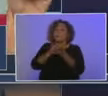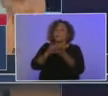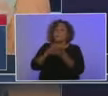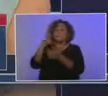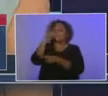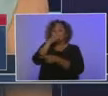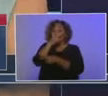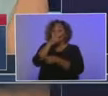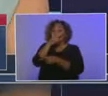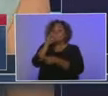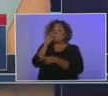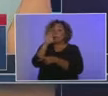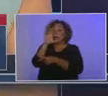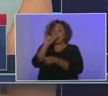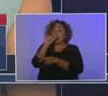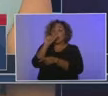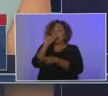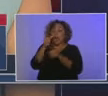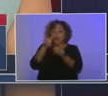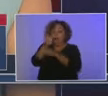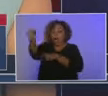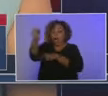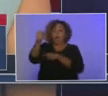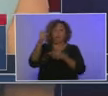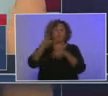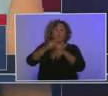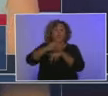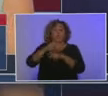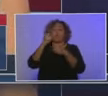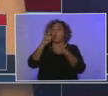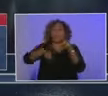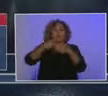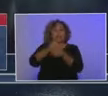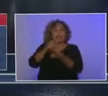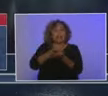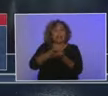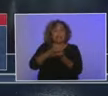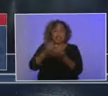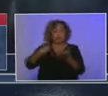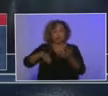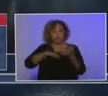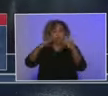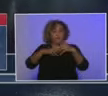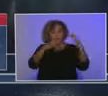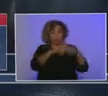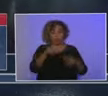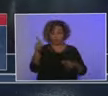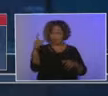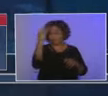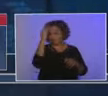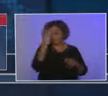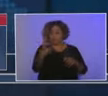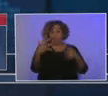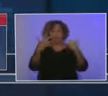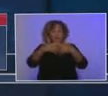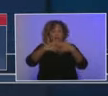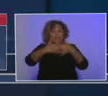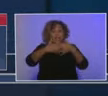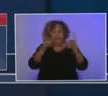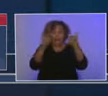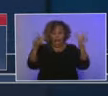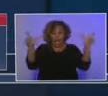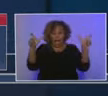Unidos porque Puerto Rico se afectó con la electricidad. Tenemos tantas fábricas que hoy están cerradas en Puerto Rico que